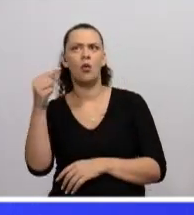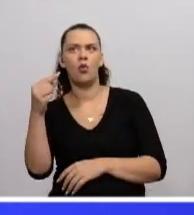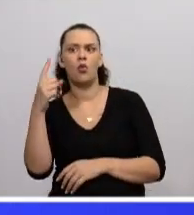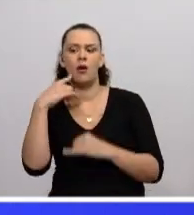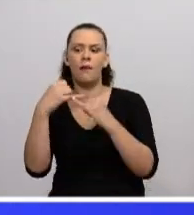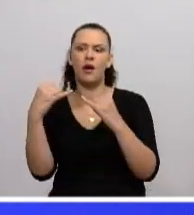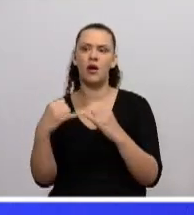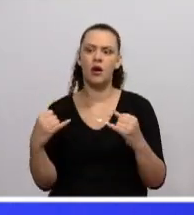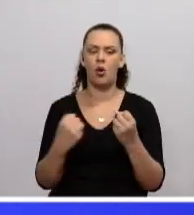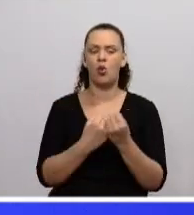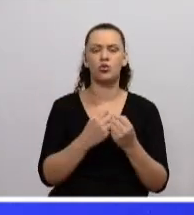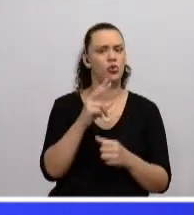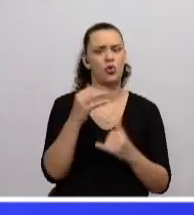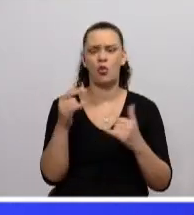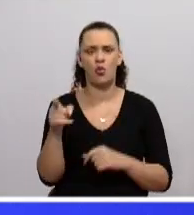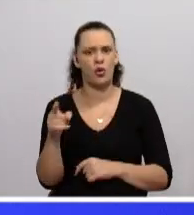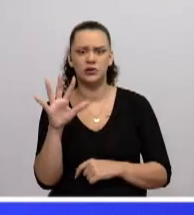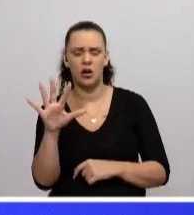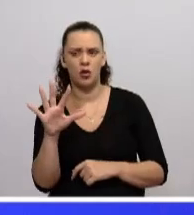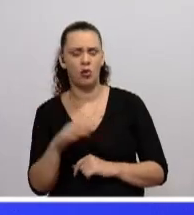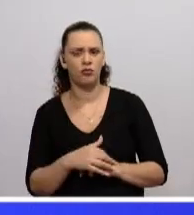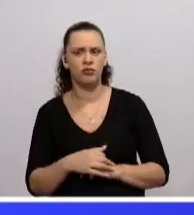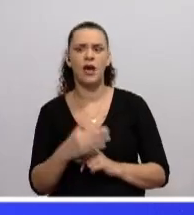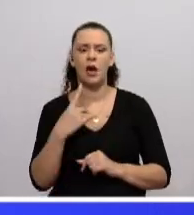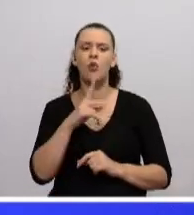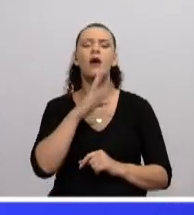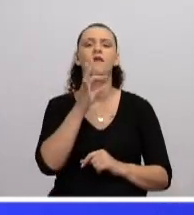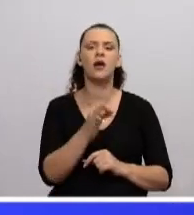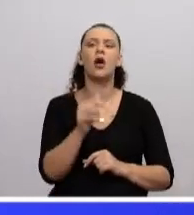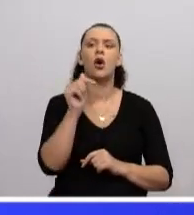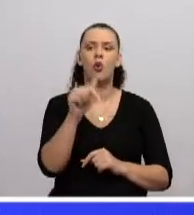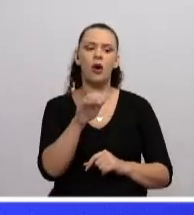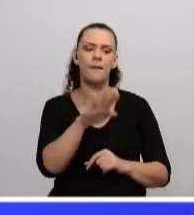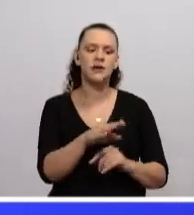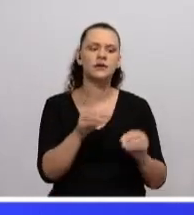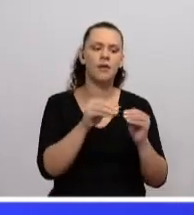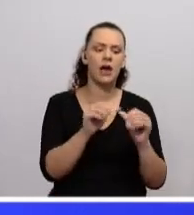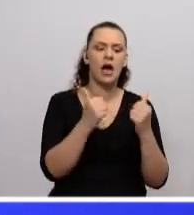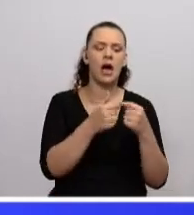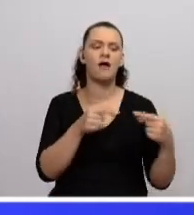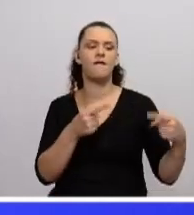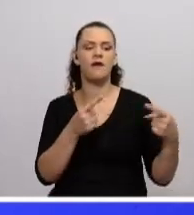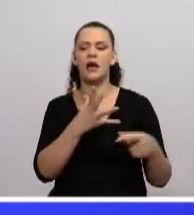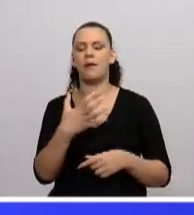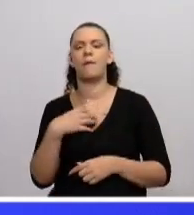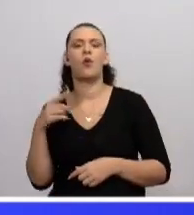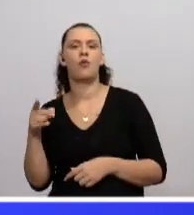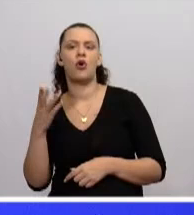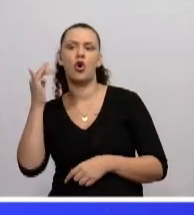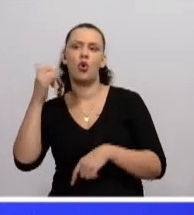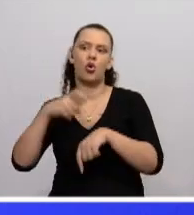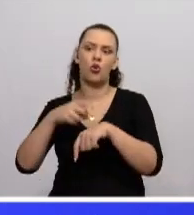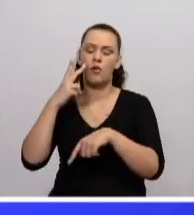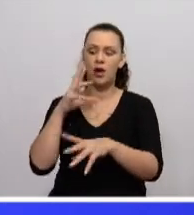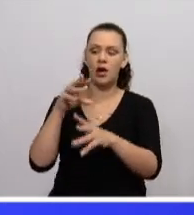lo ven la alineación a contención no no está jugando de cinco o sea hay una realidad hoy pisa mucho más el área rival que el área propia en otro momento lo